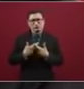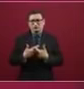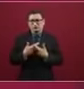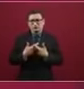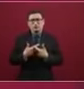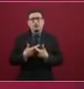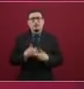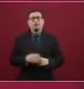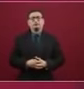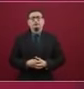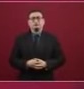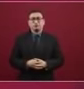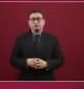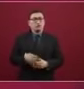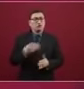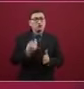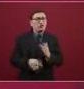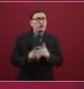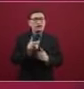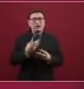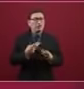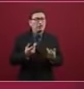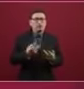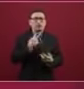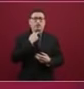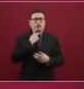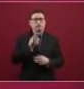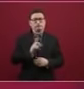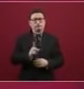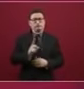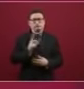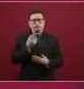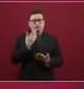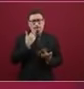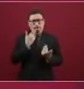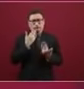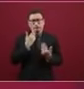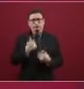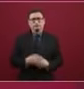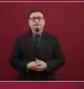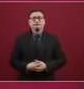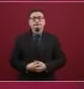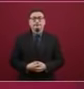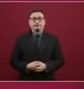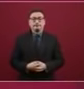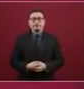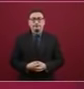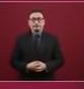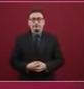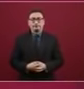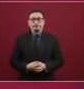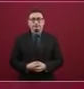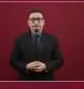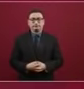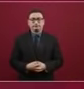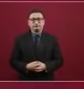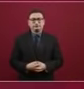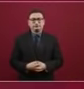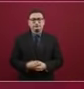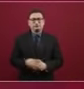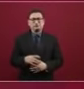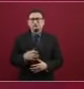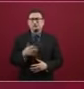falta de recursos económicos en Pemex. Tan es así que hasta hace poco,